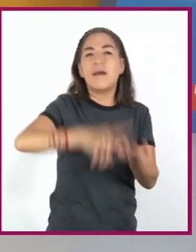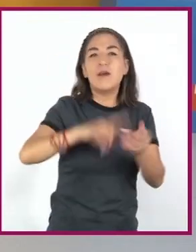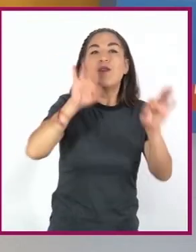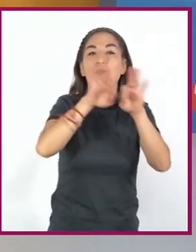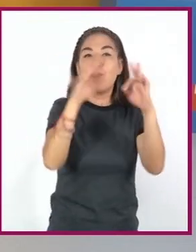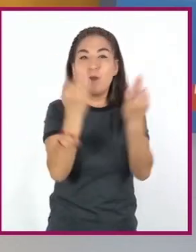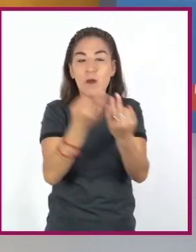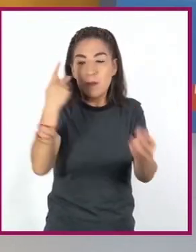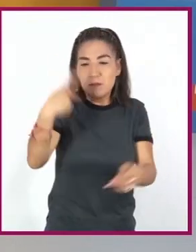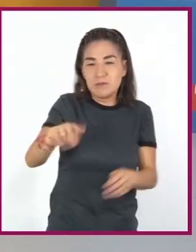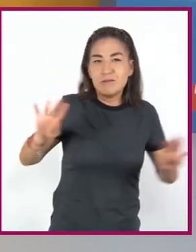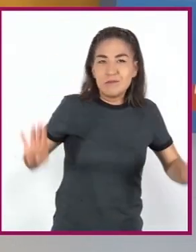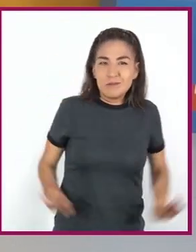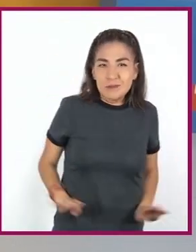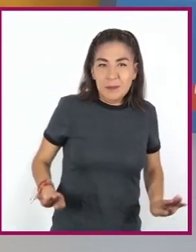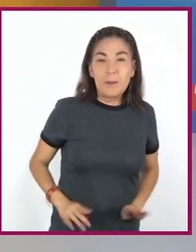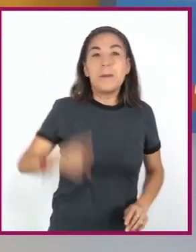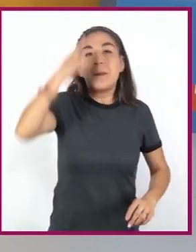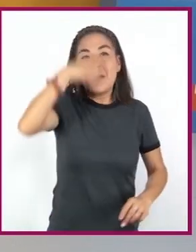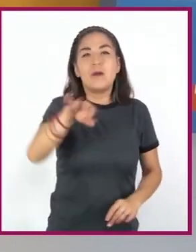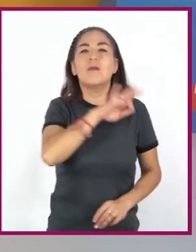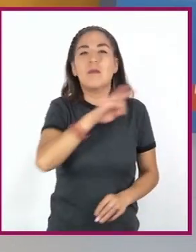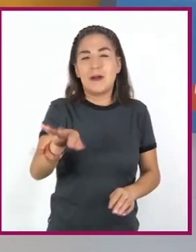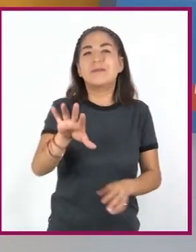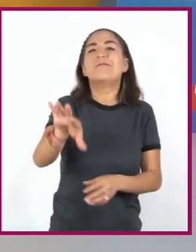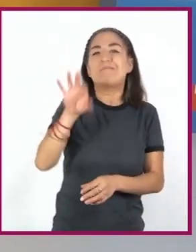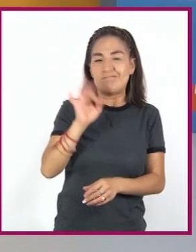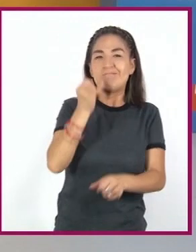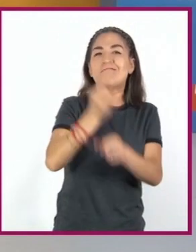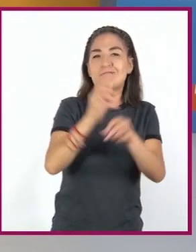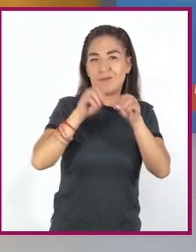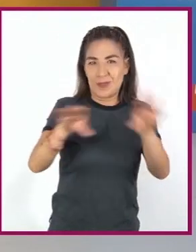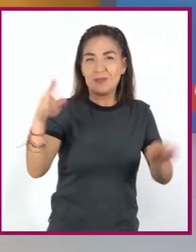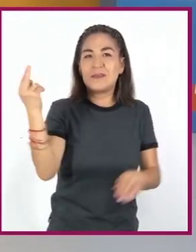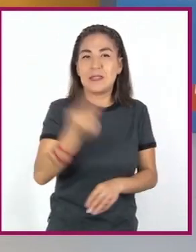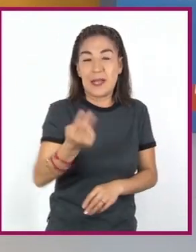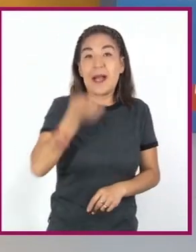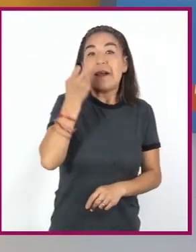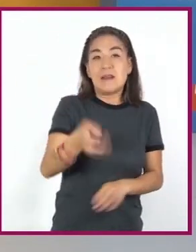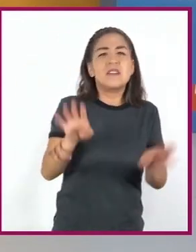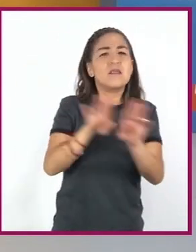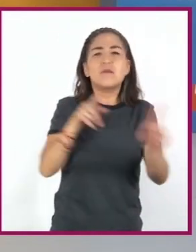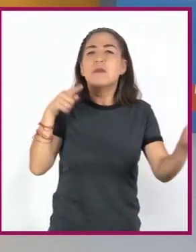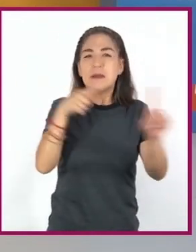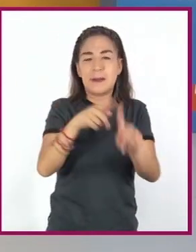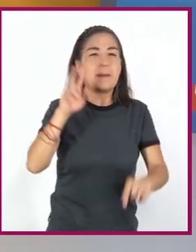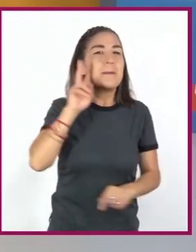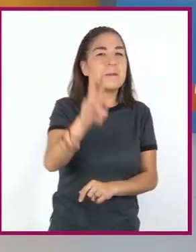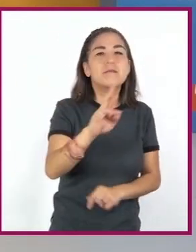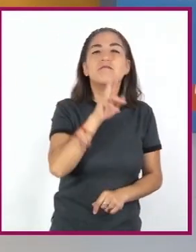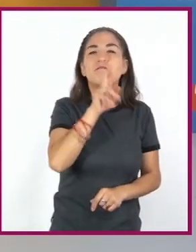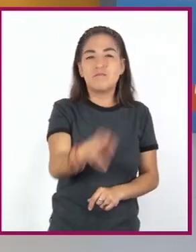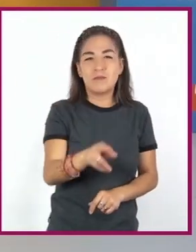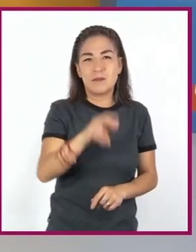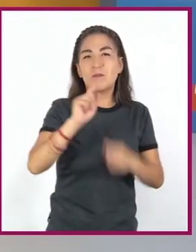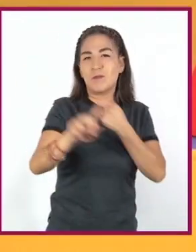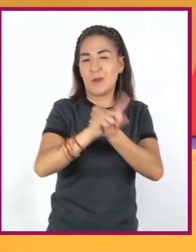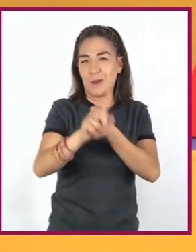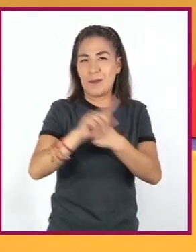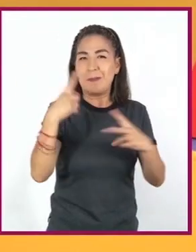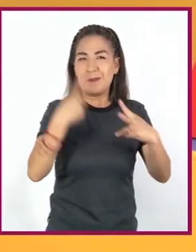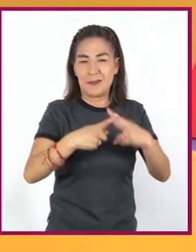y propiedades para poder obtener la información que requerimos. Con estas precisiones vayamos a resolver algunas